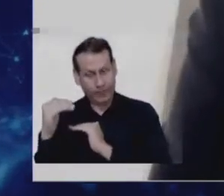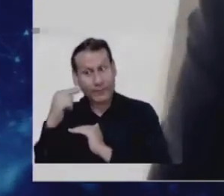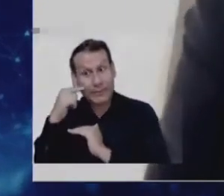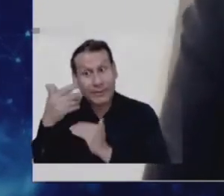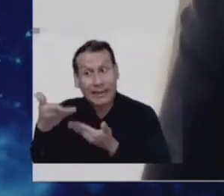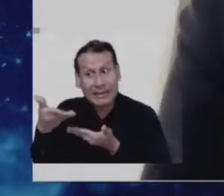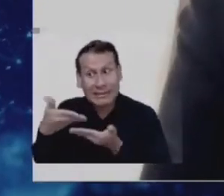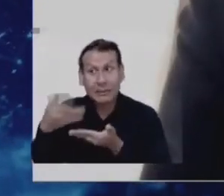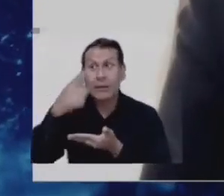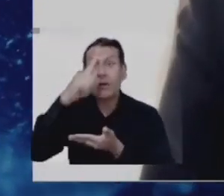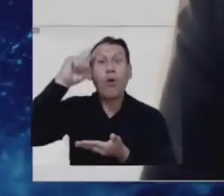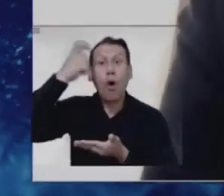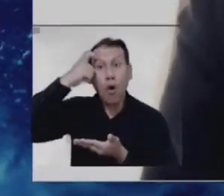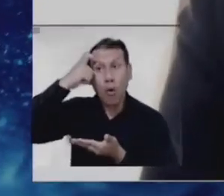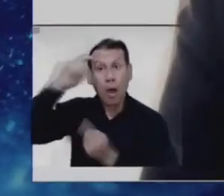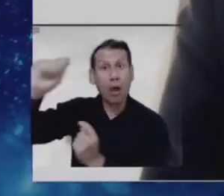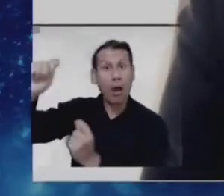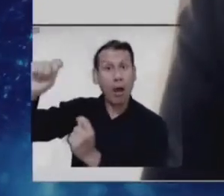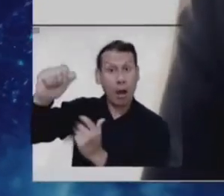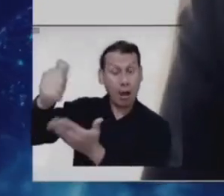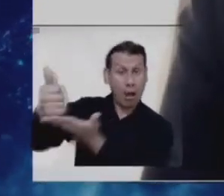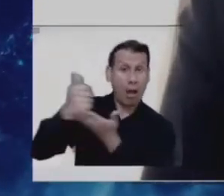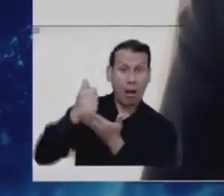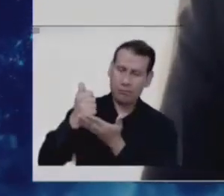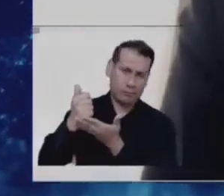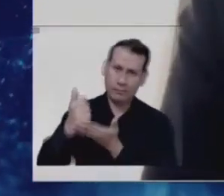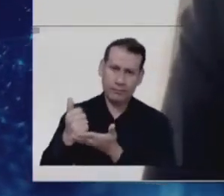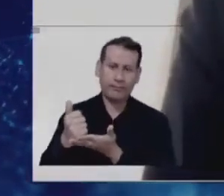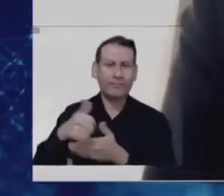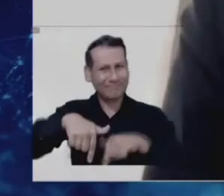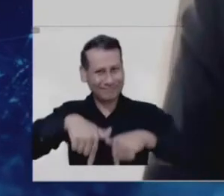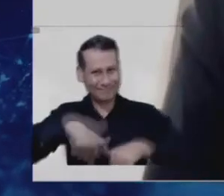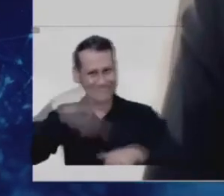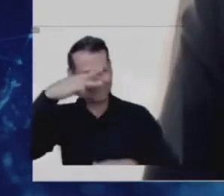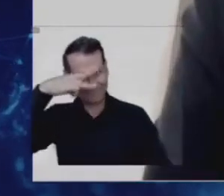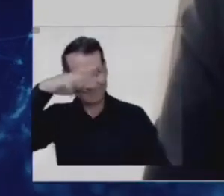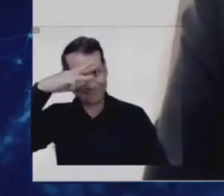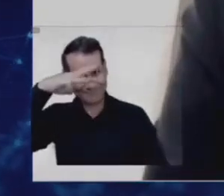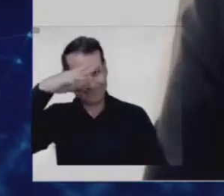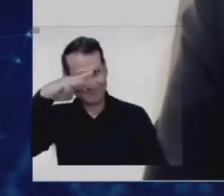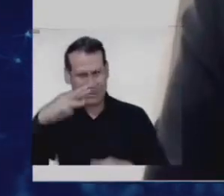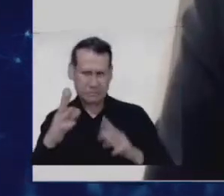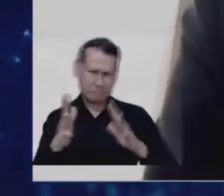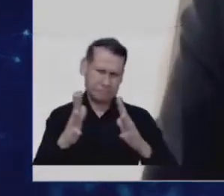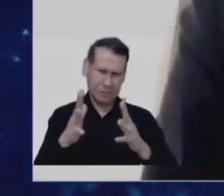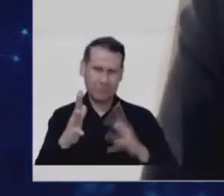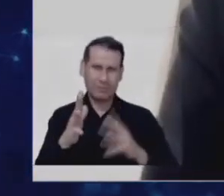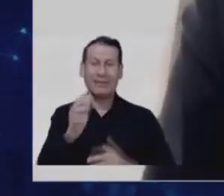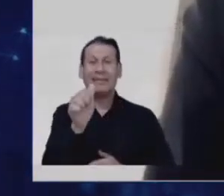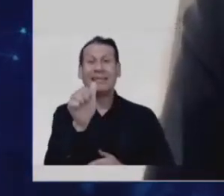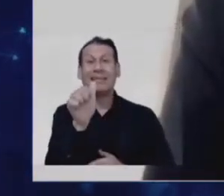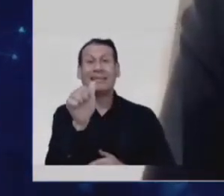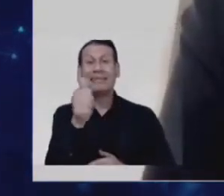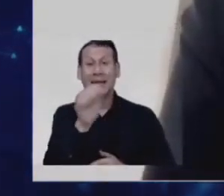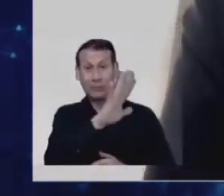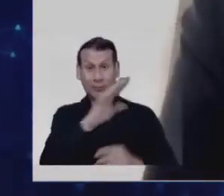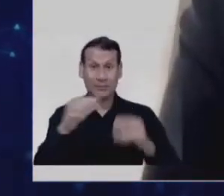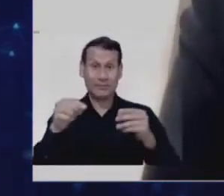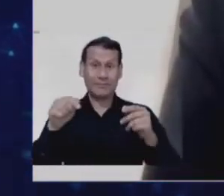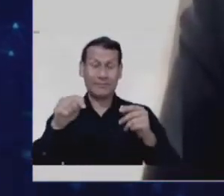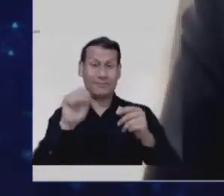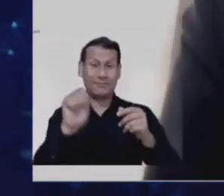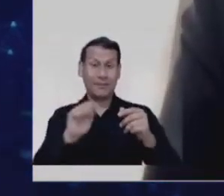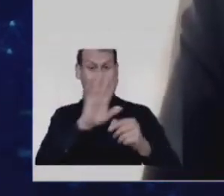del gobierno y, por ejemplo, en México tiene un costo de alrededor de 10 pesos por una hora de velocidades de